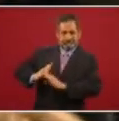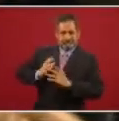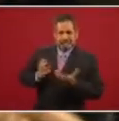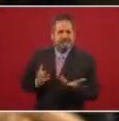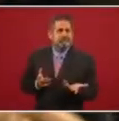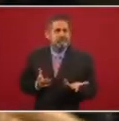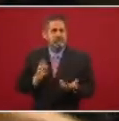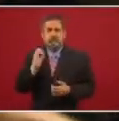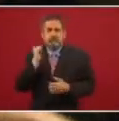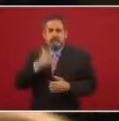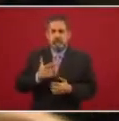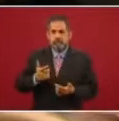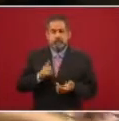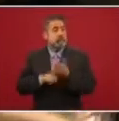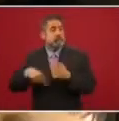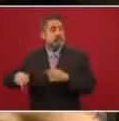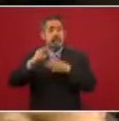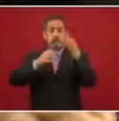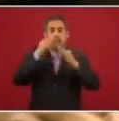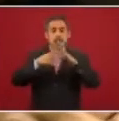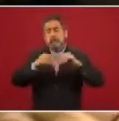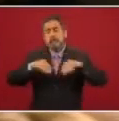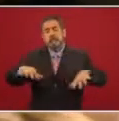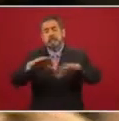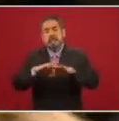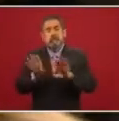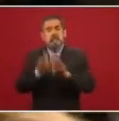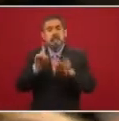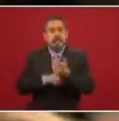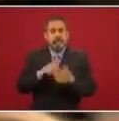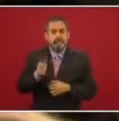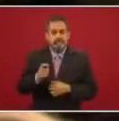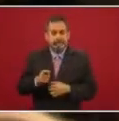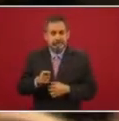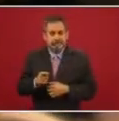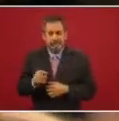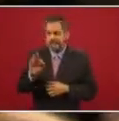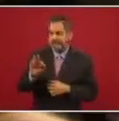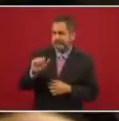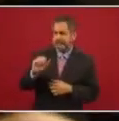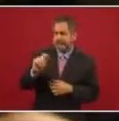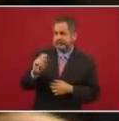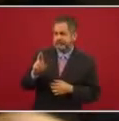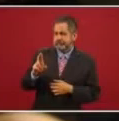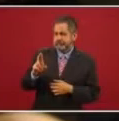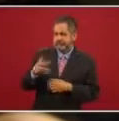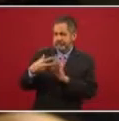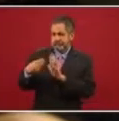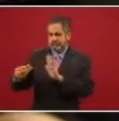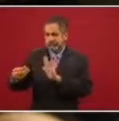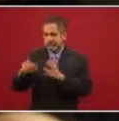acuerdo a noticias que han circulado sobre lo que es el factor de transferencia que elabora el